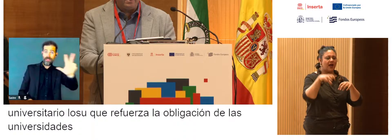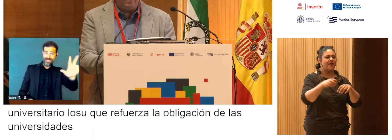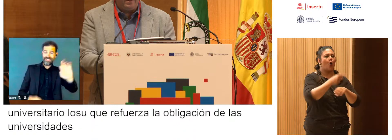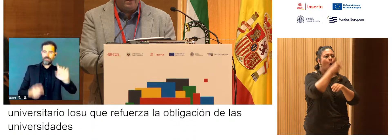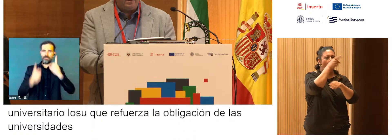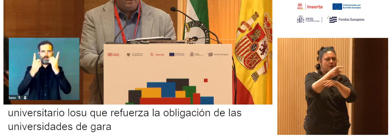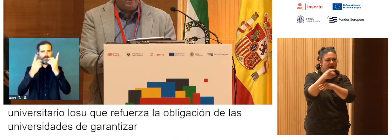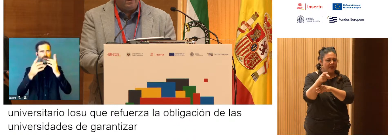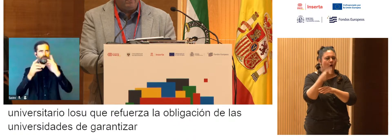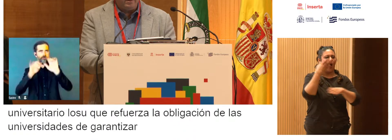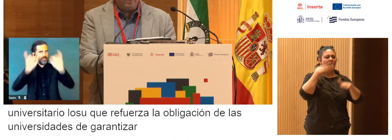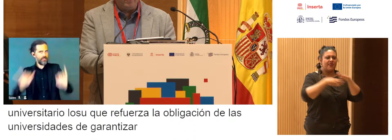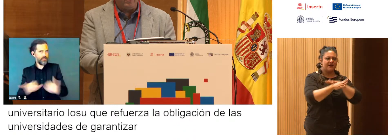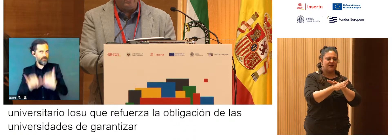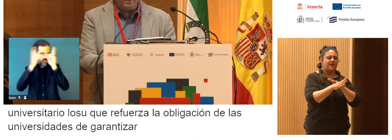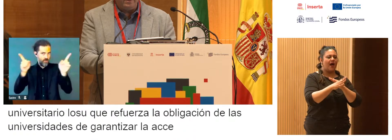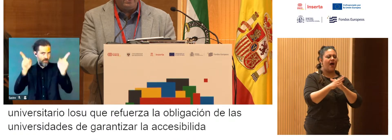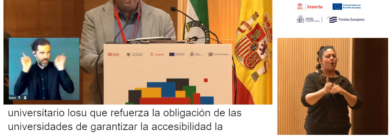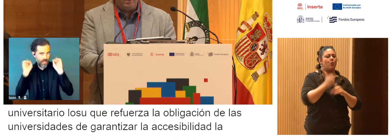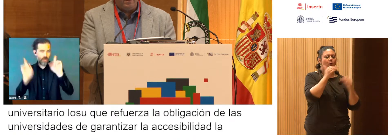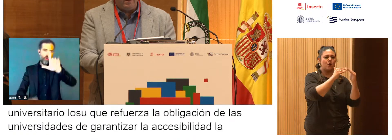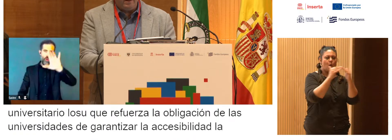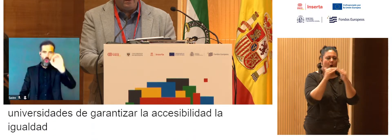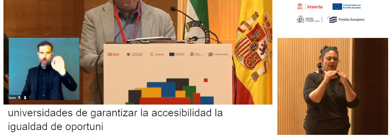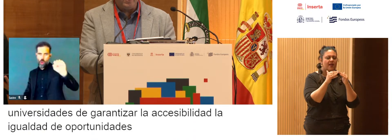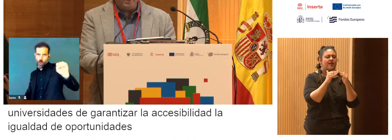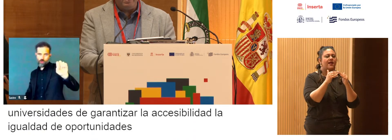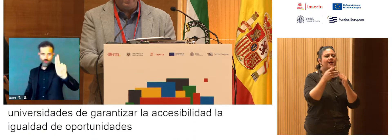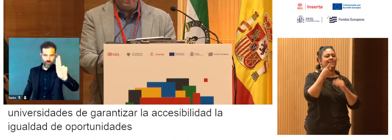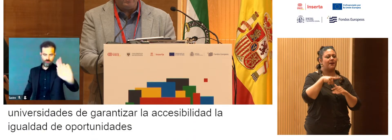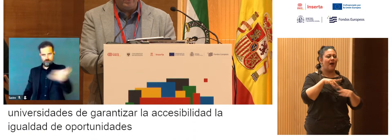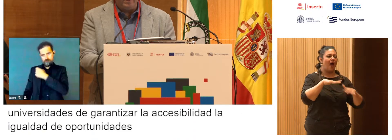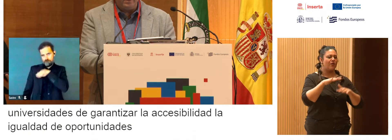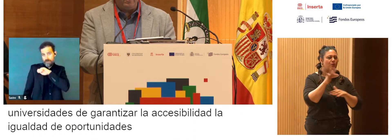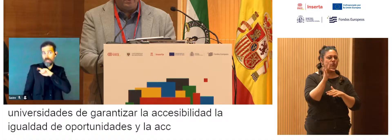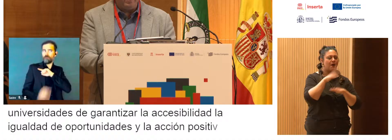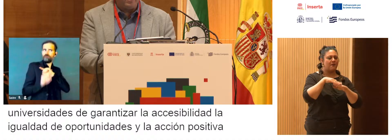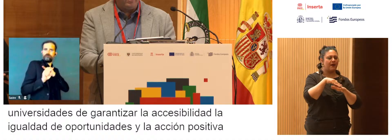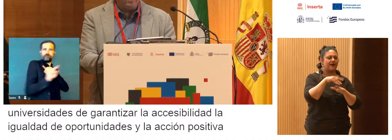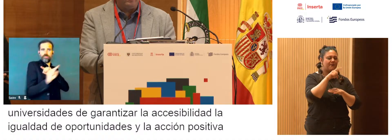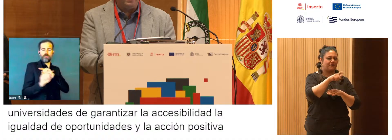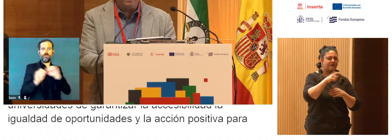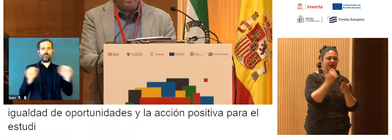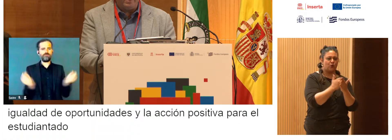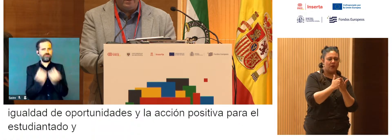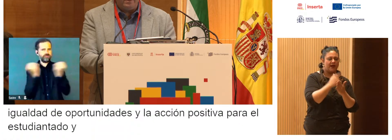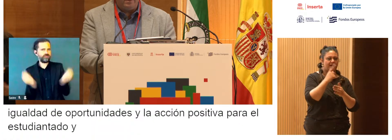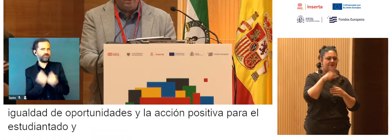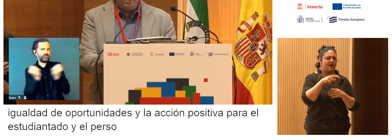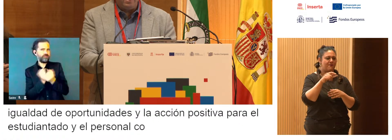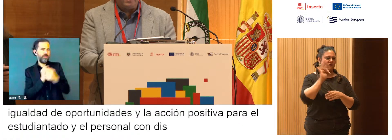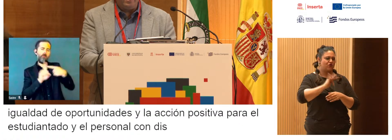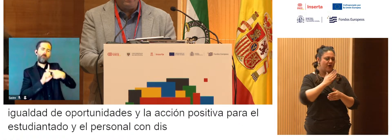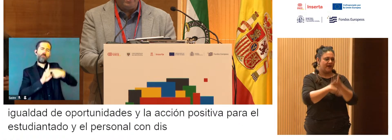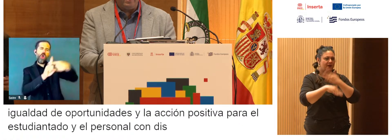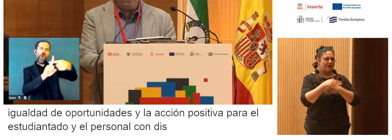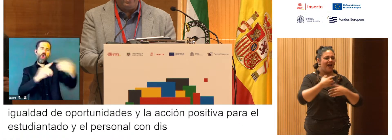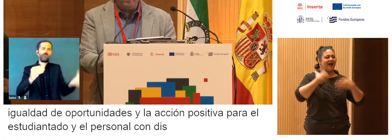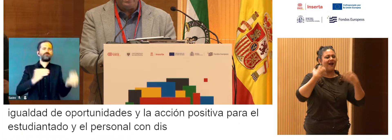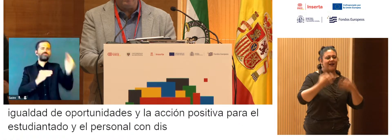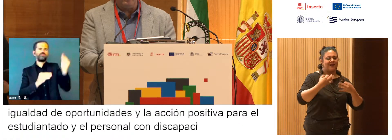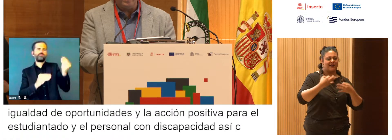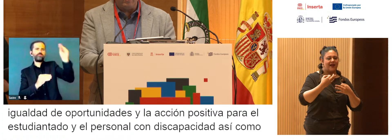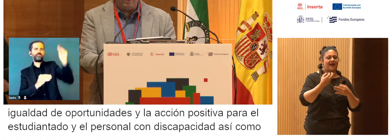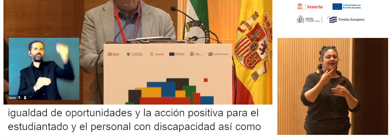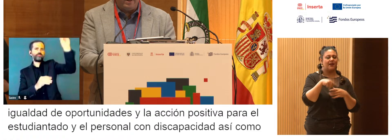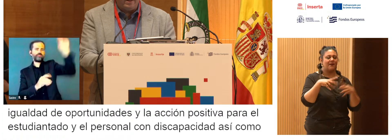la accesibilidad, la igualdad de oportunidades y la acción positiva para el estudiantado y el personal con discapacidad, así como la adecuación